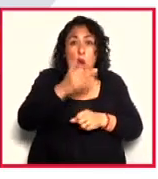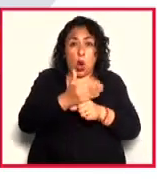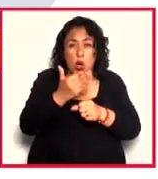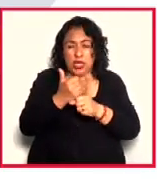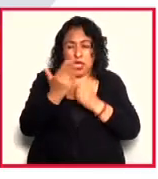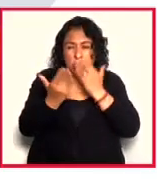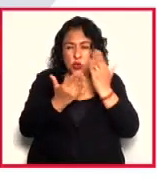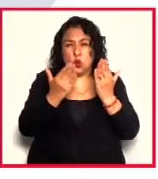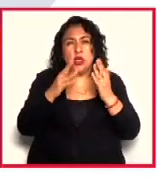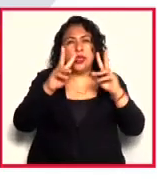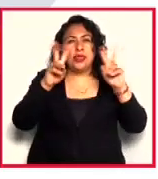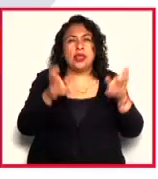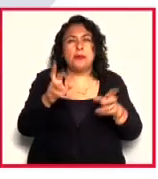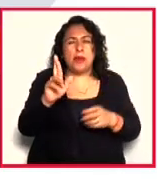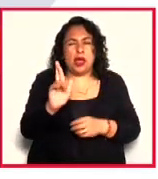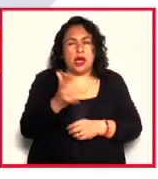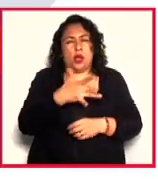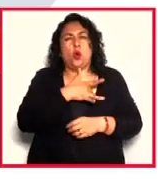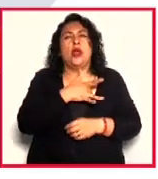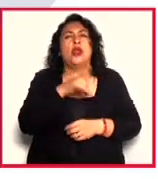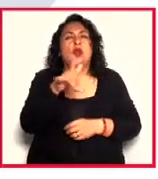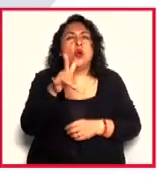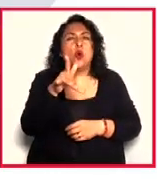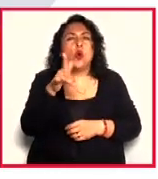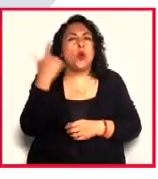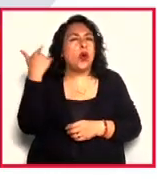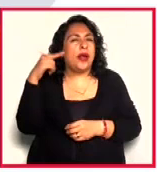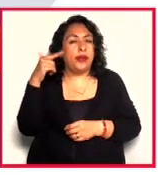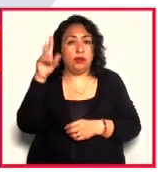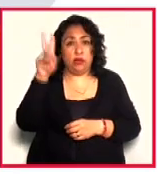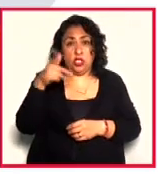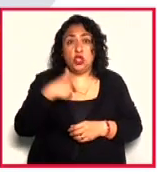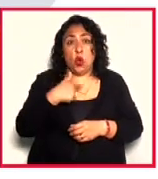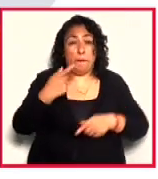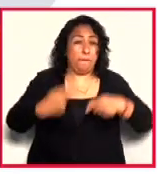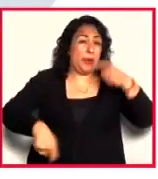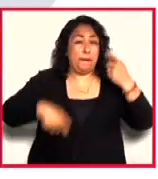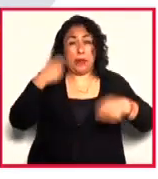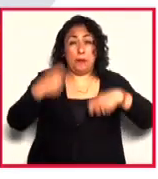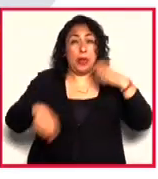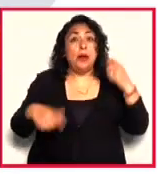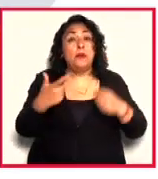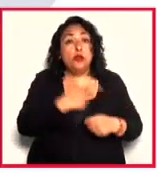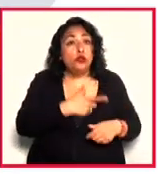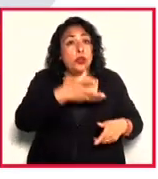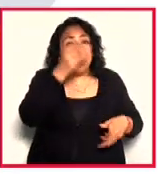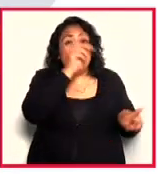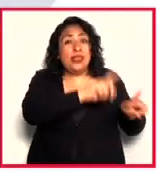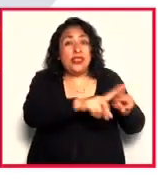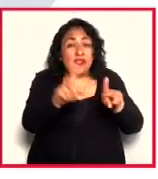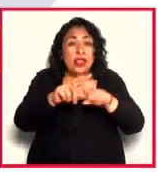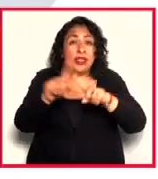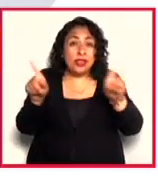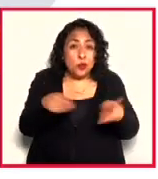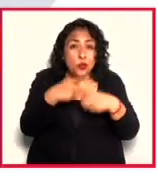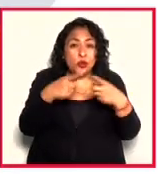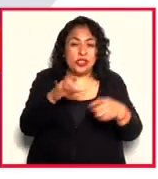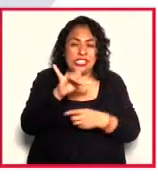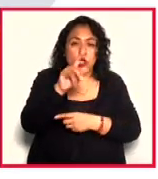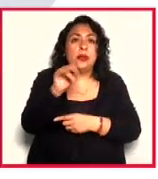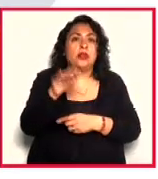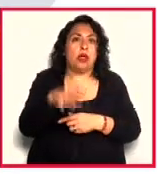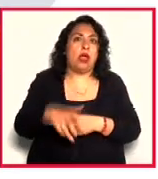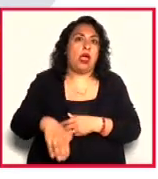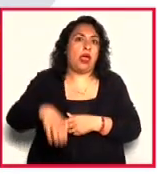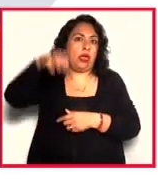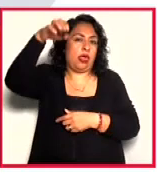Guadalajara. Efectivamente sí toco batería, me gusta muchísimo, me gusta aprender muchos instrumentos porque también de grande quiero ser director de orquesta. Estoy